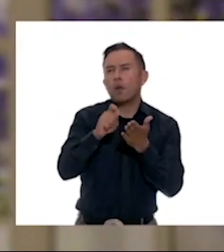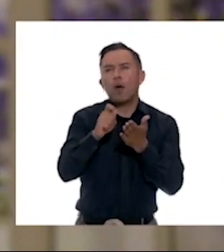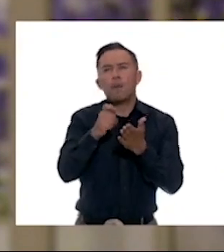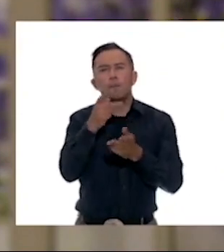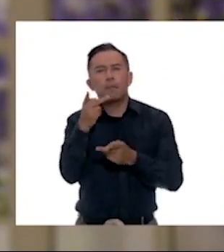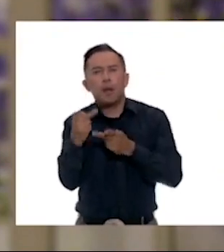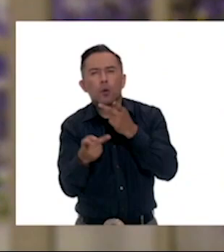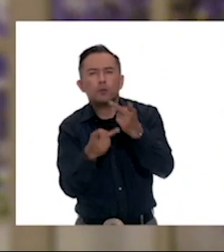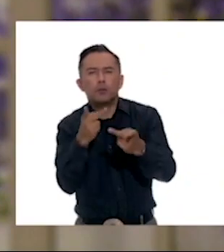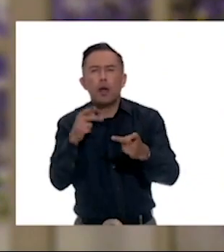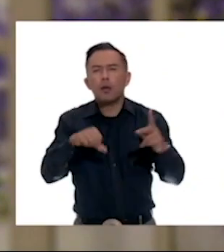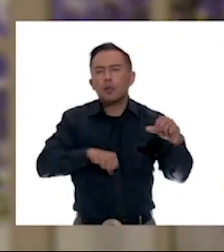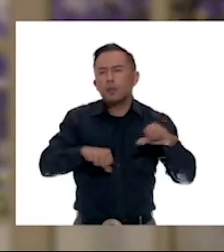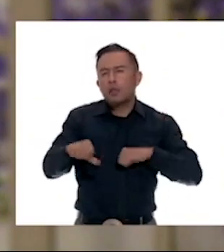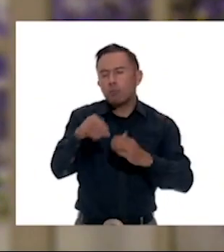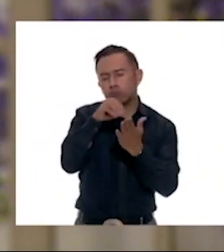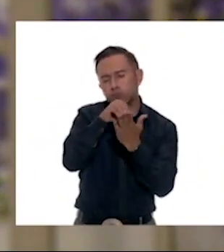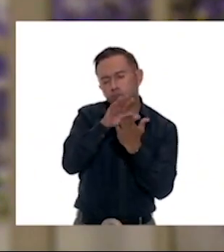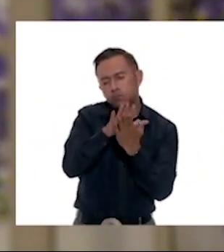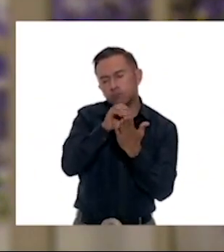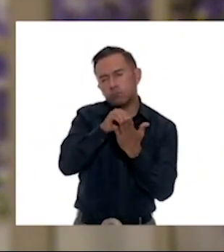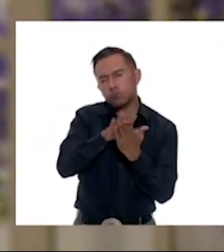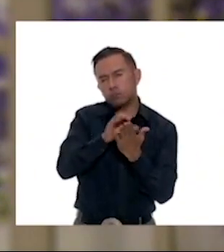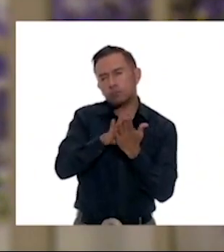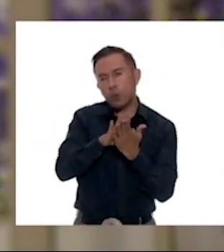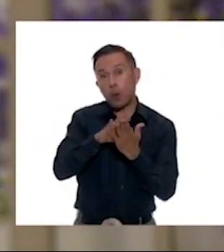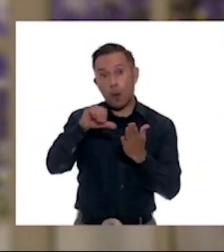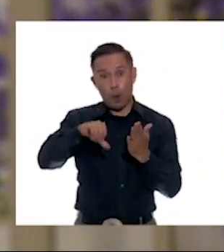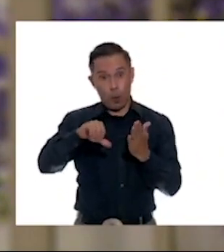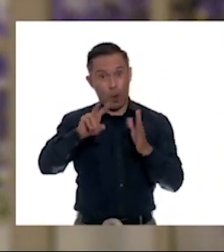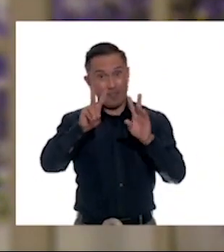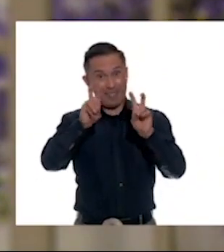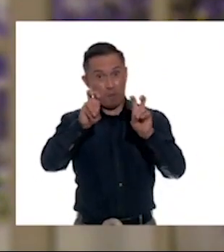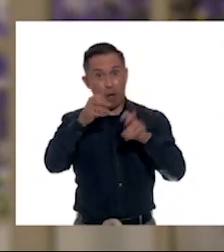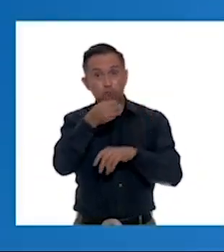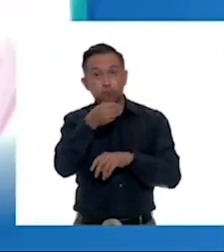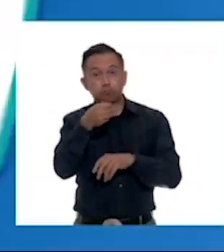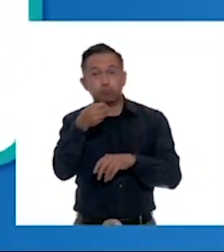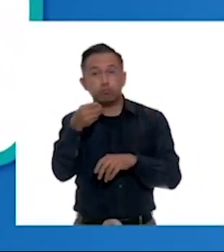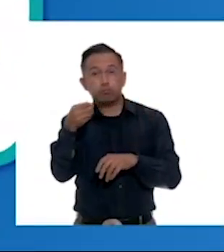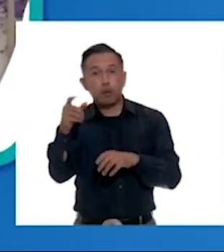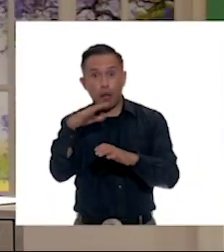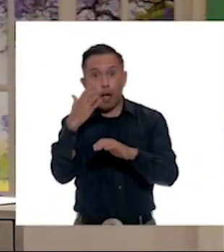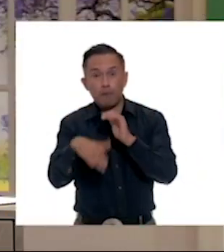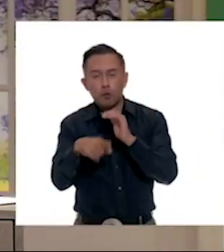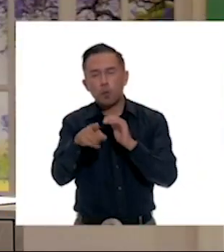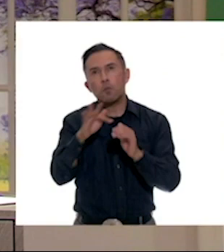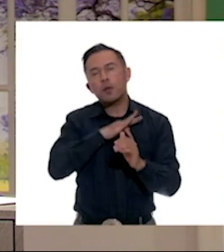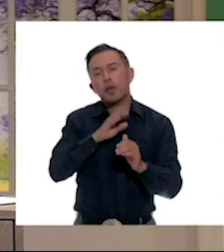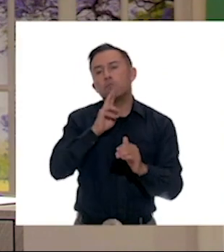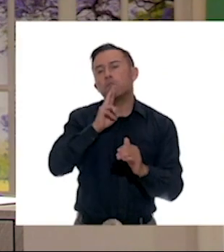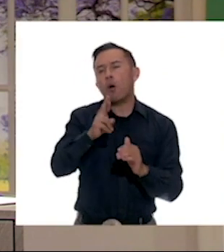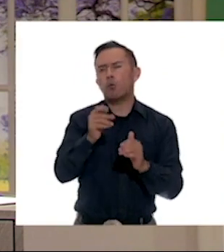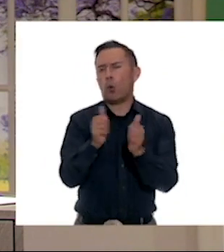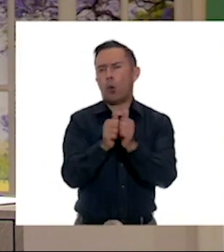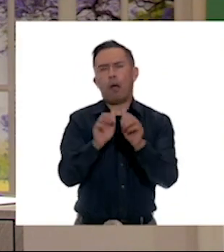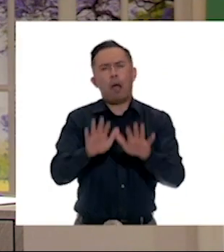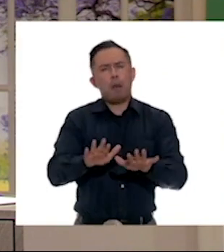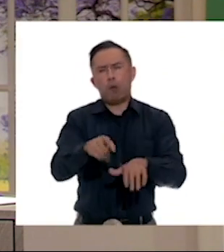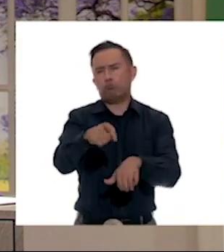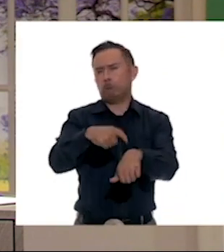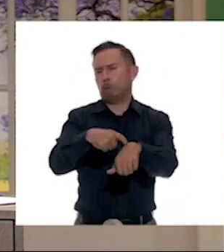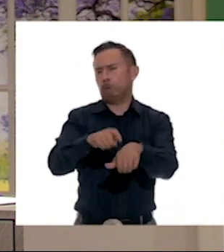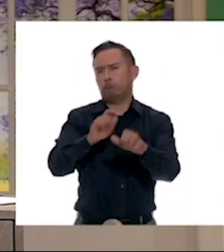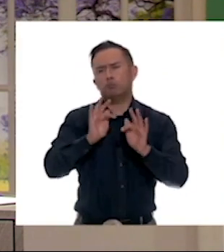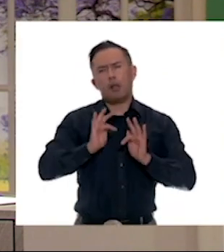cuando acabe el programa pueda responderlas y hacerlas a tu ritmo. ¿Alguna vez has notado que la mayoría de